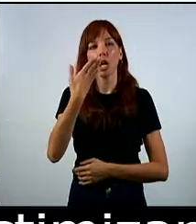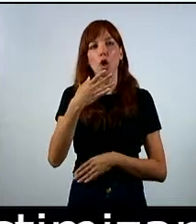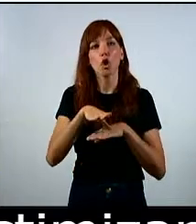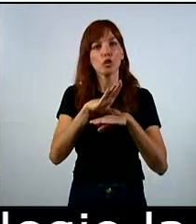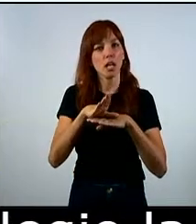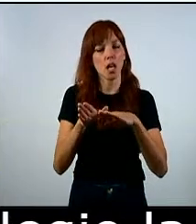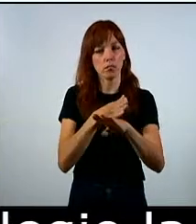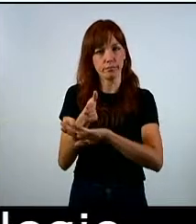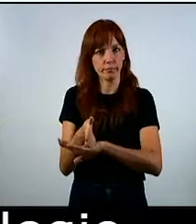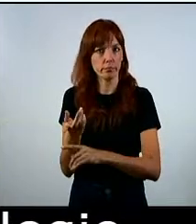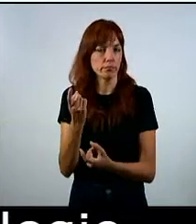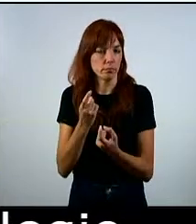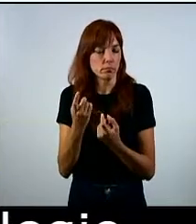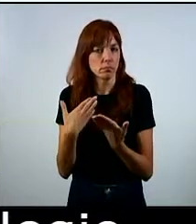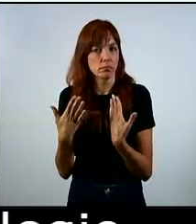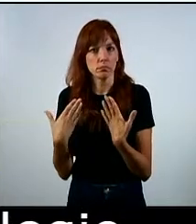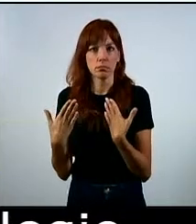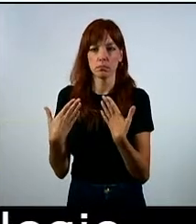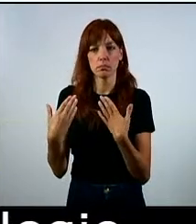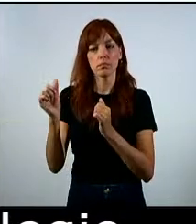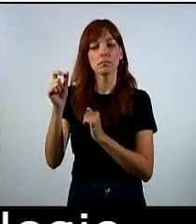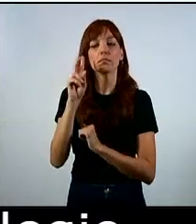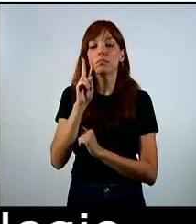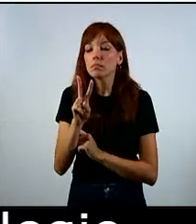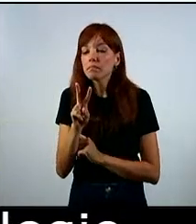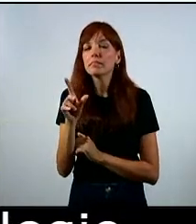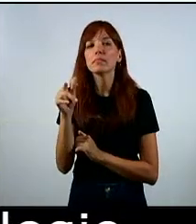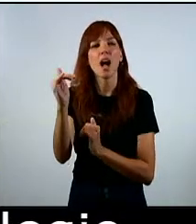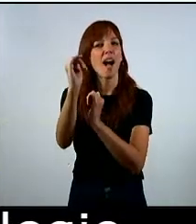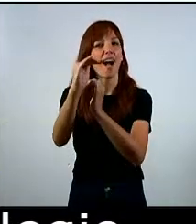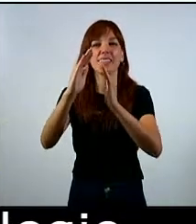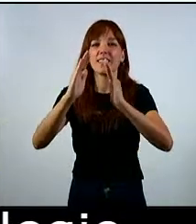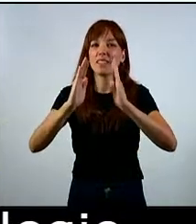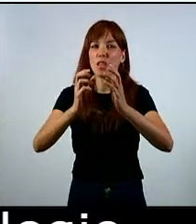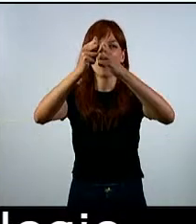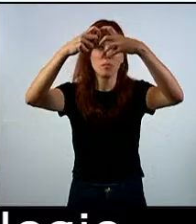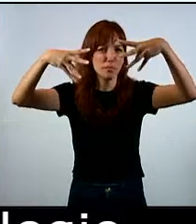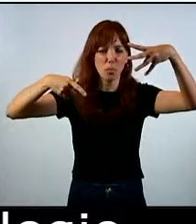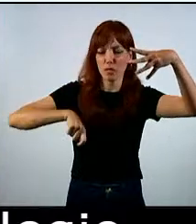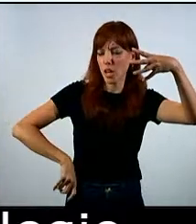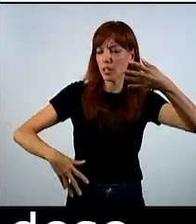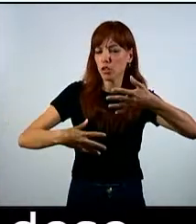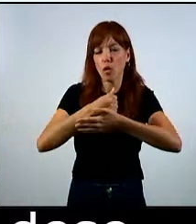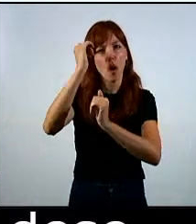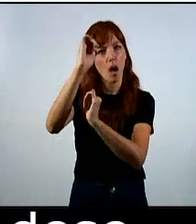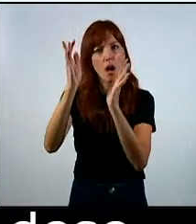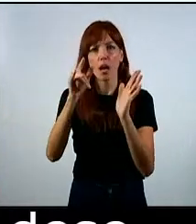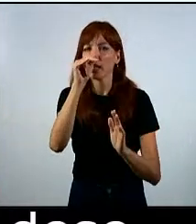consejería en su momento, y están siendo atendidos desde todas las ramas en las que nosotros podemos atenderlos.